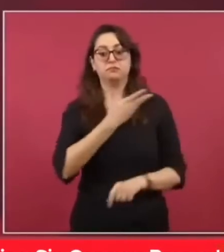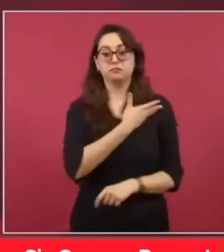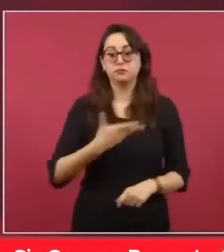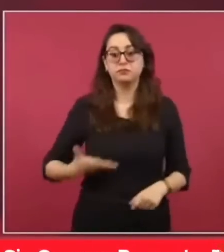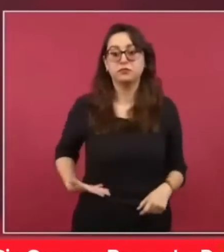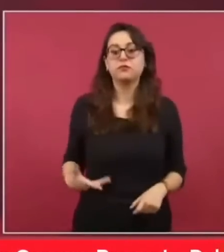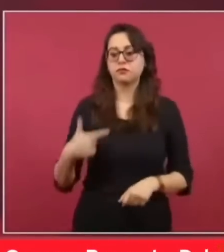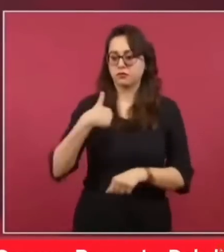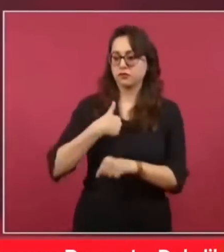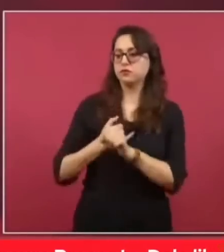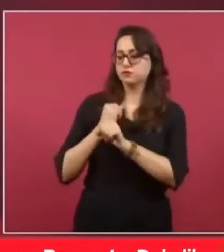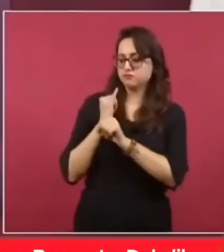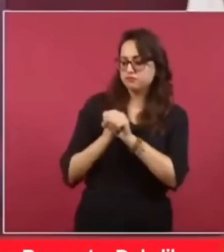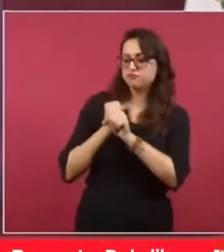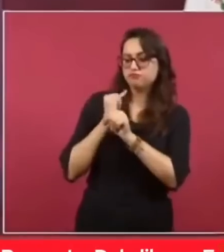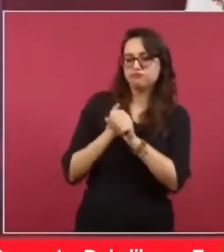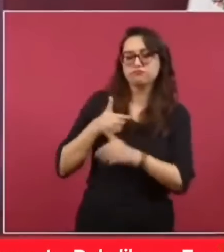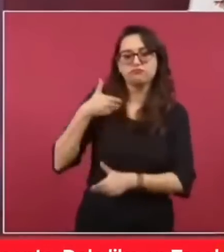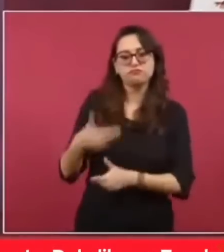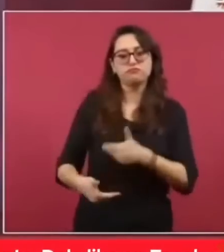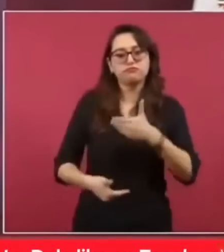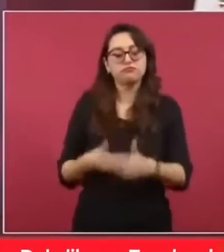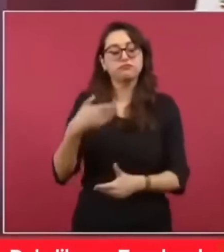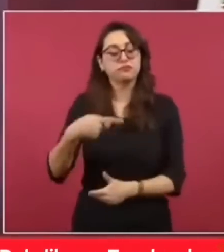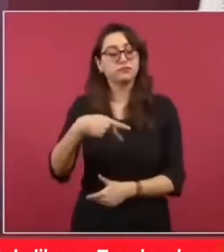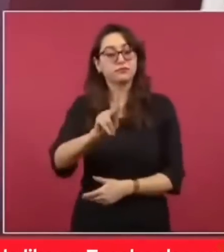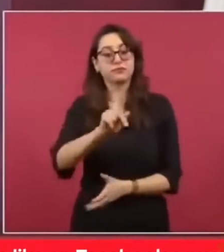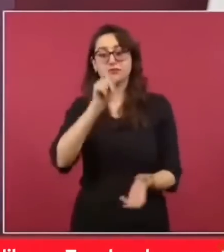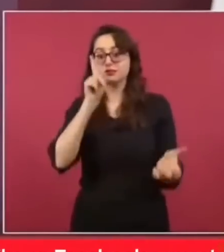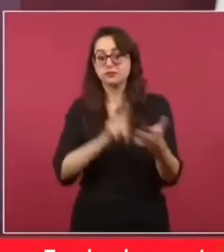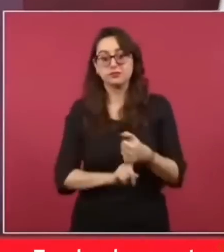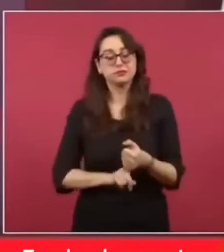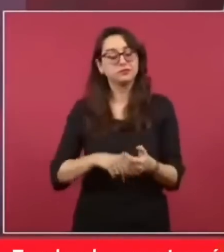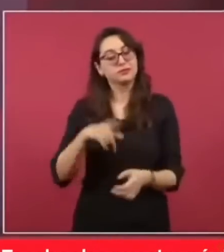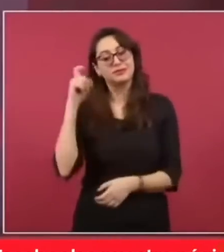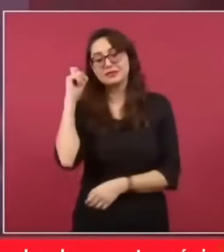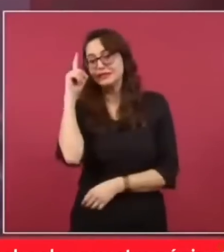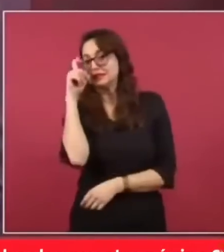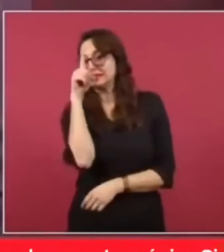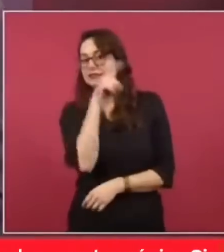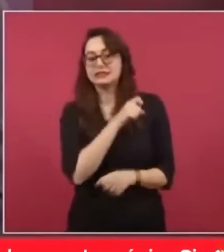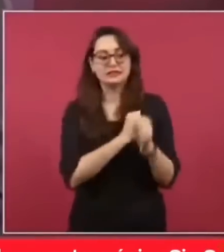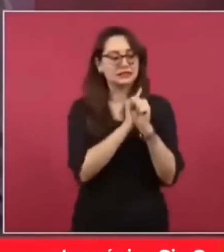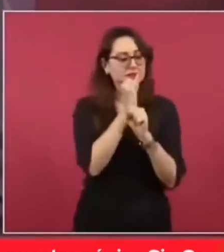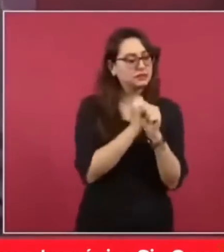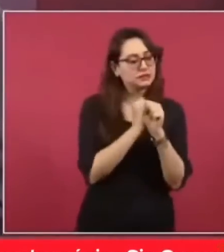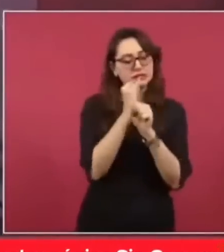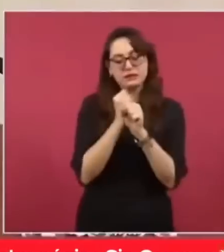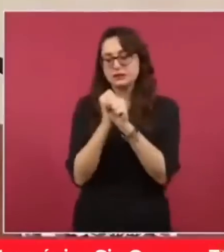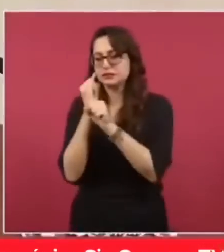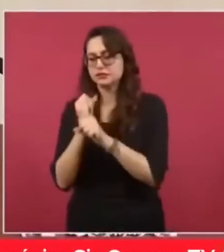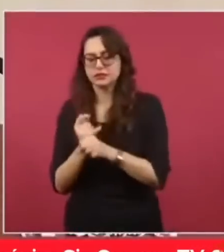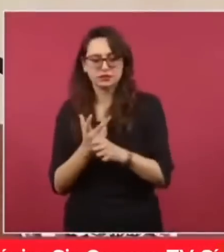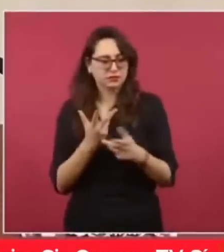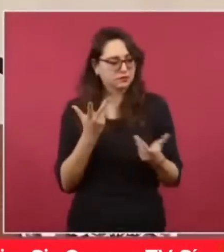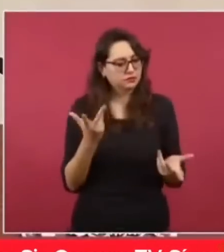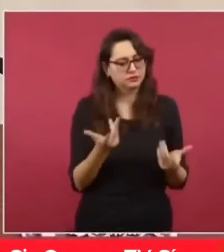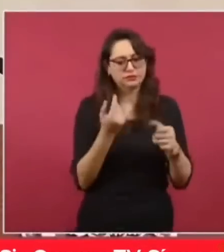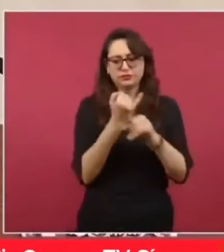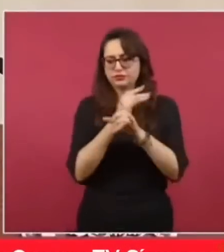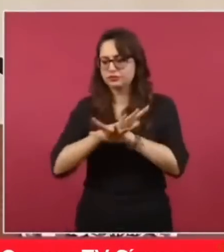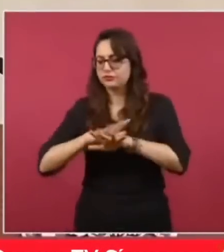es que estamos enfrentando a mafias, porque lo que había era